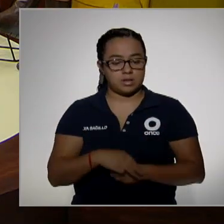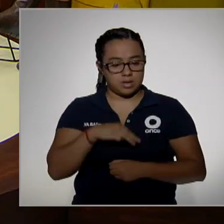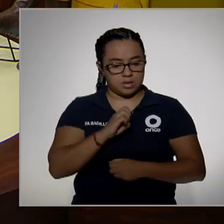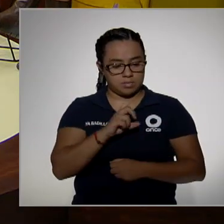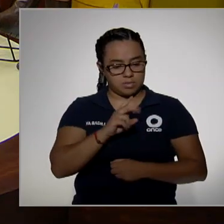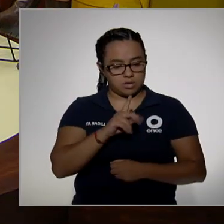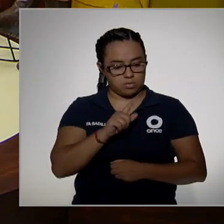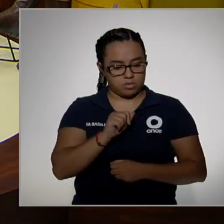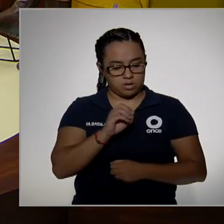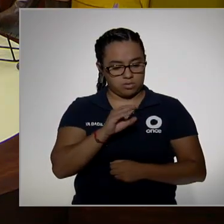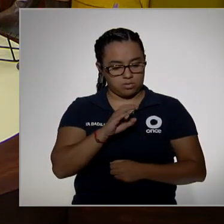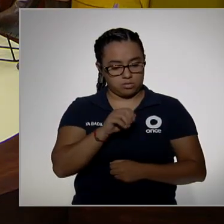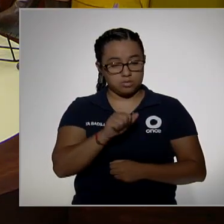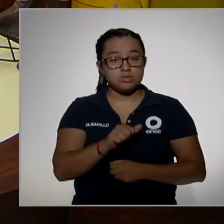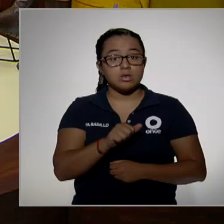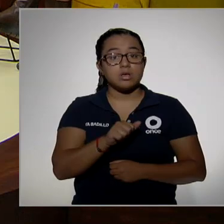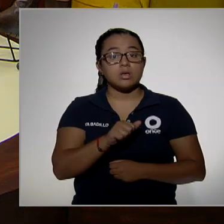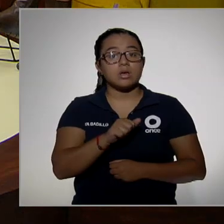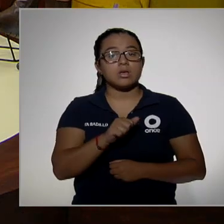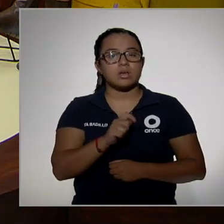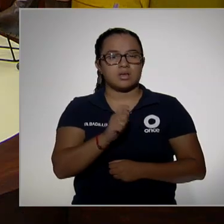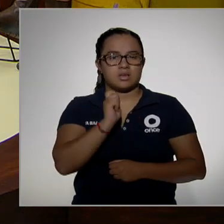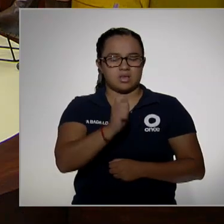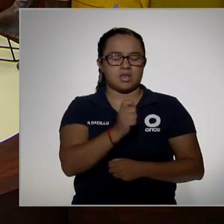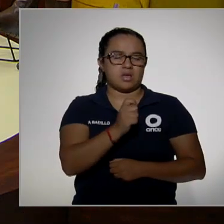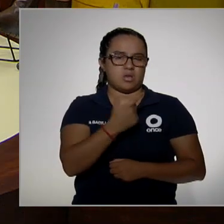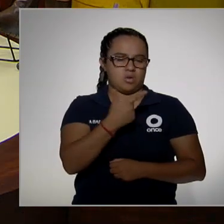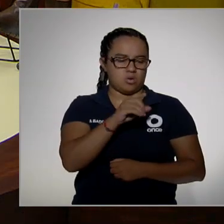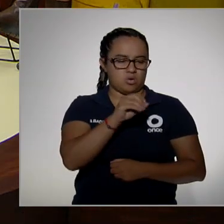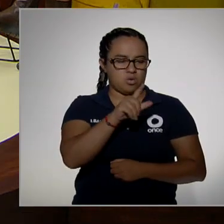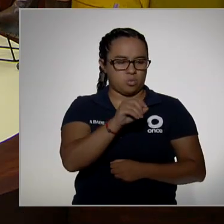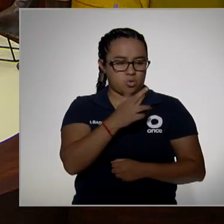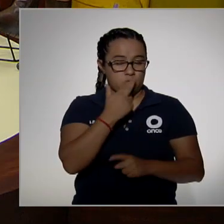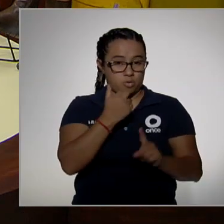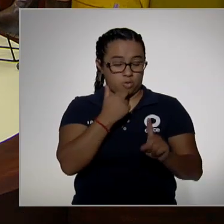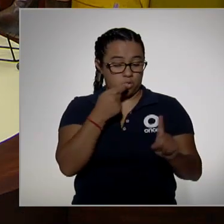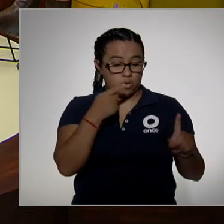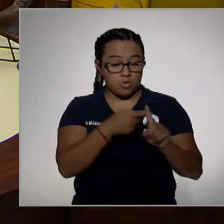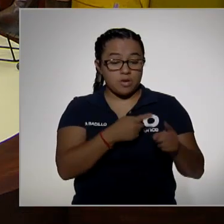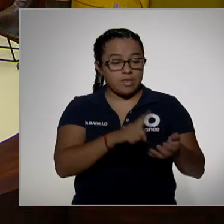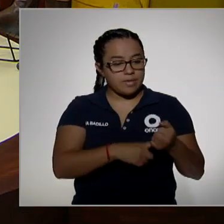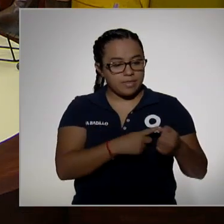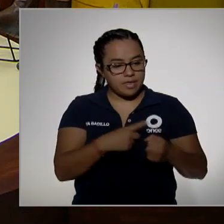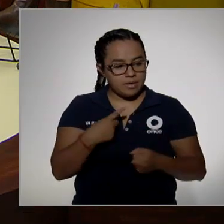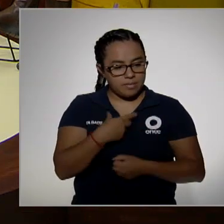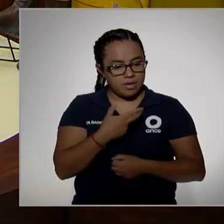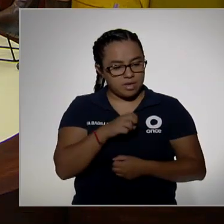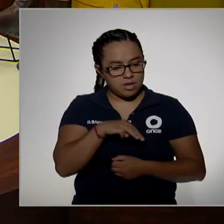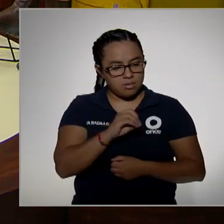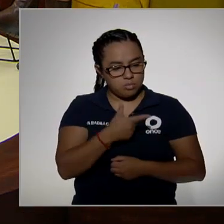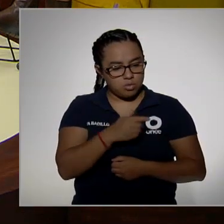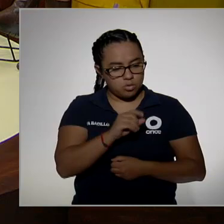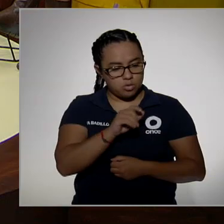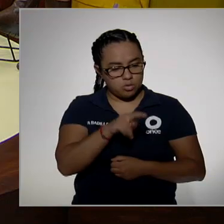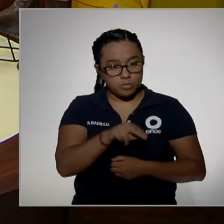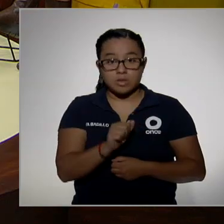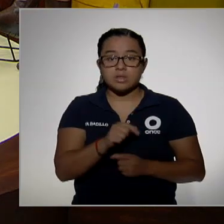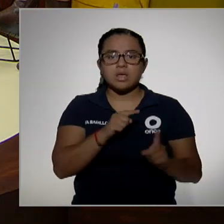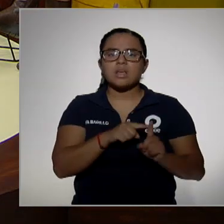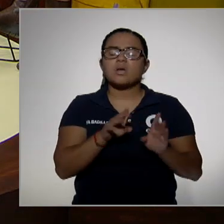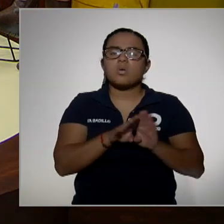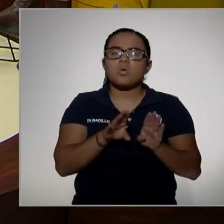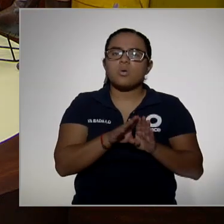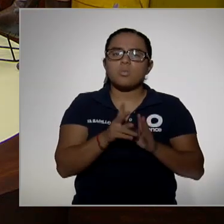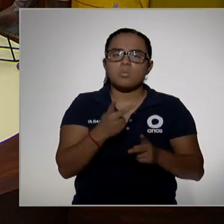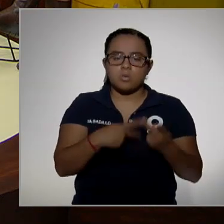ósea básicamente enfocándonos en glóbulos rojos necesita que el glóbulos rojos tenga dentro de la hemoglobina la hemoglobina se forma a partir